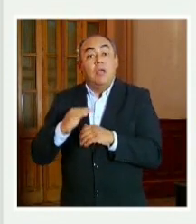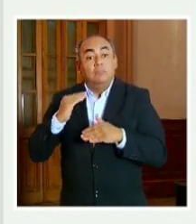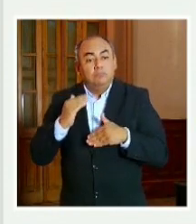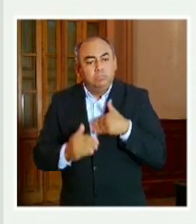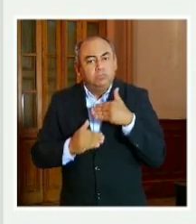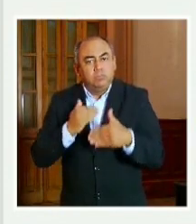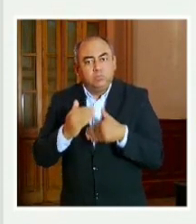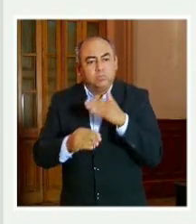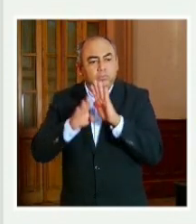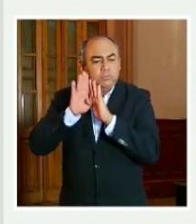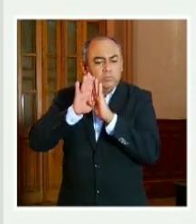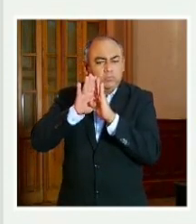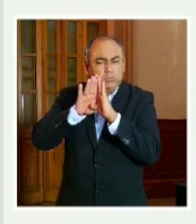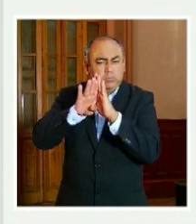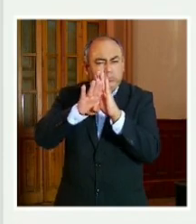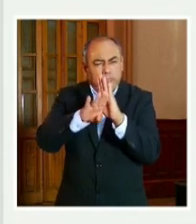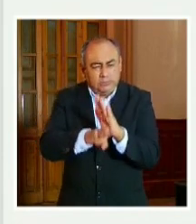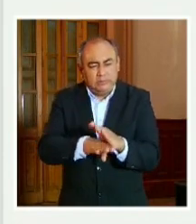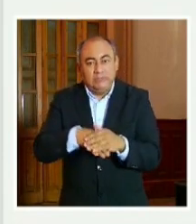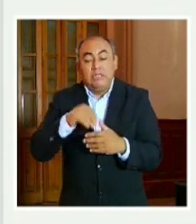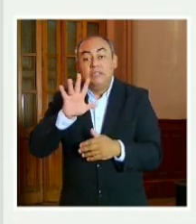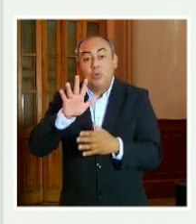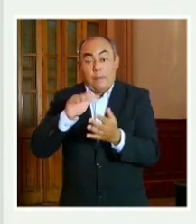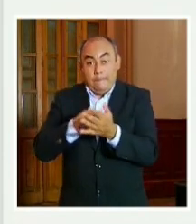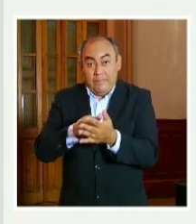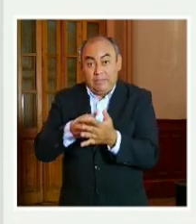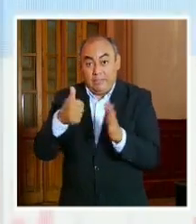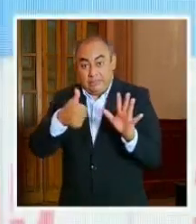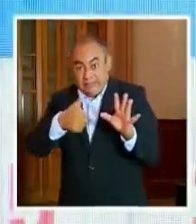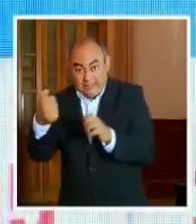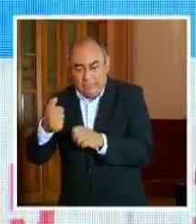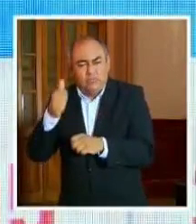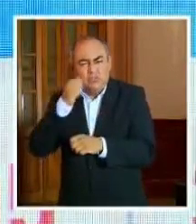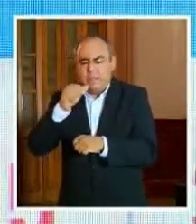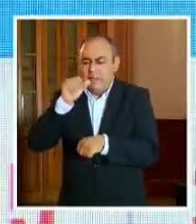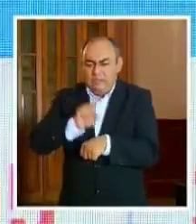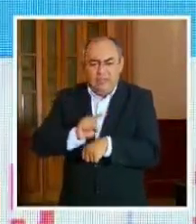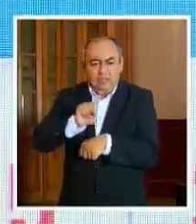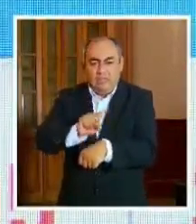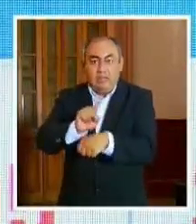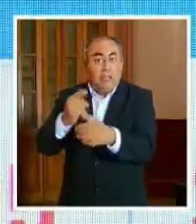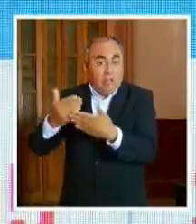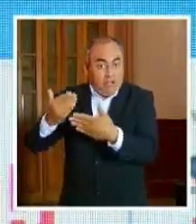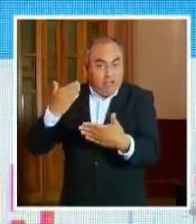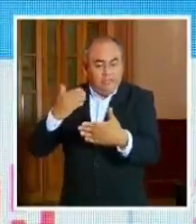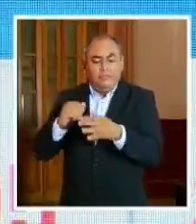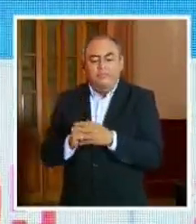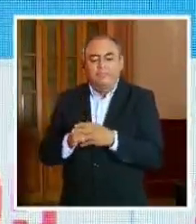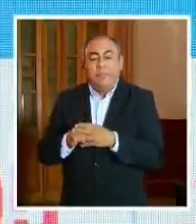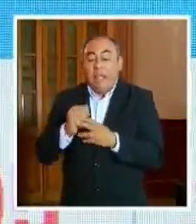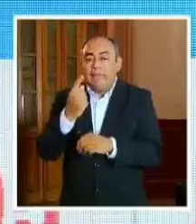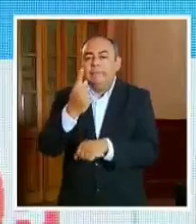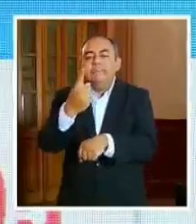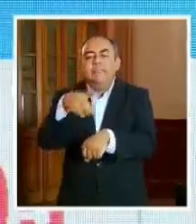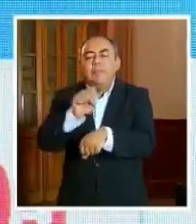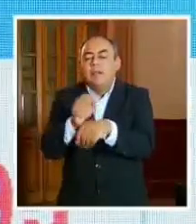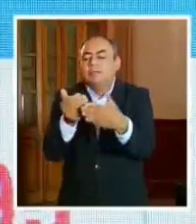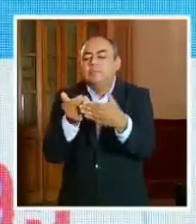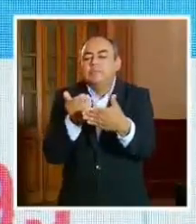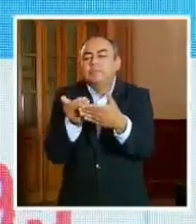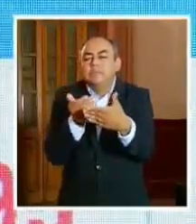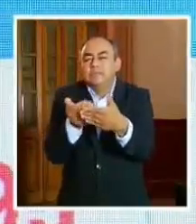promedio semanal fue de más de 5,600 casos diarios y esta semana terminamos